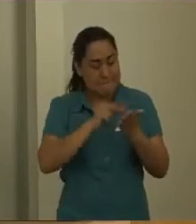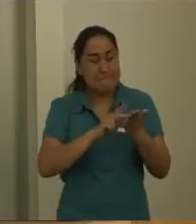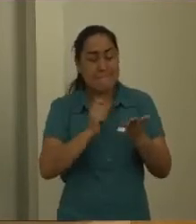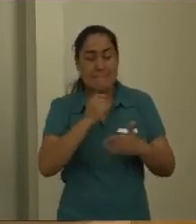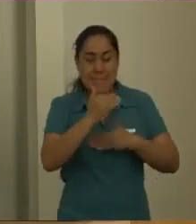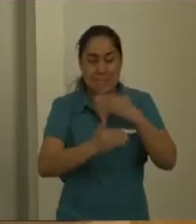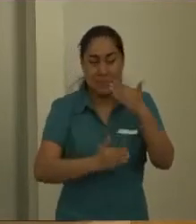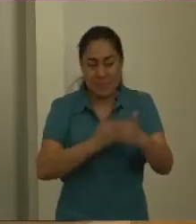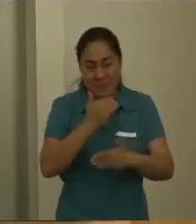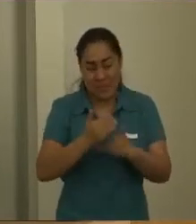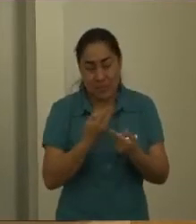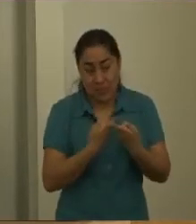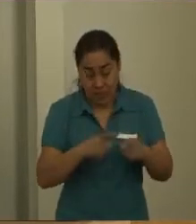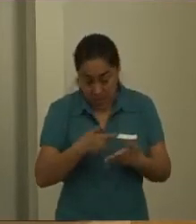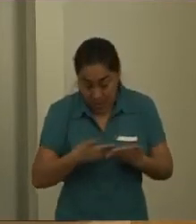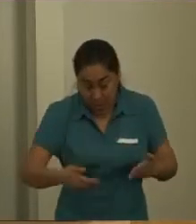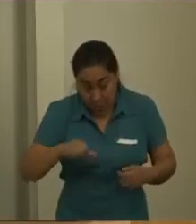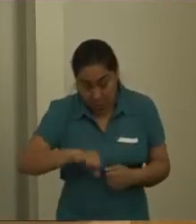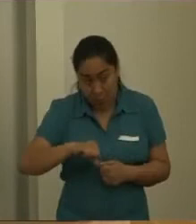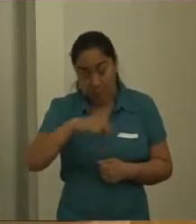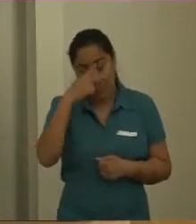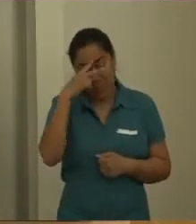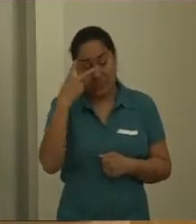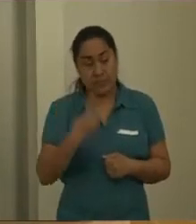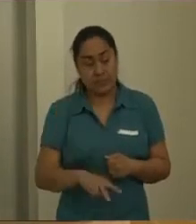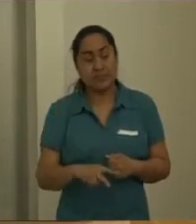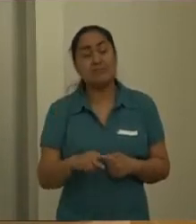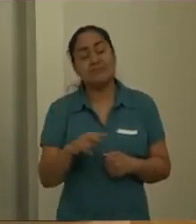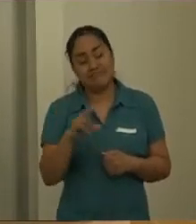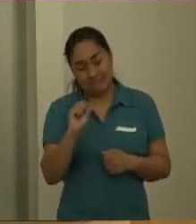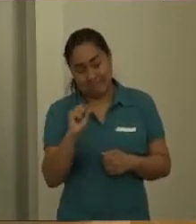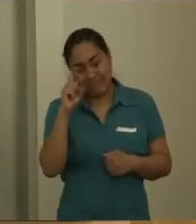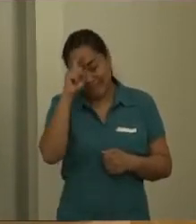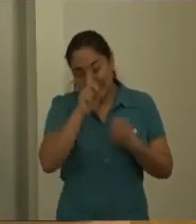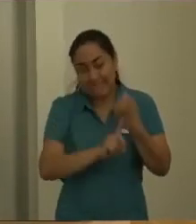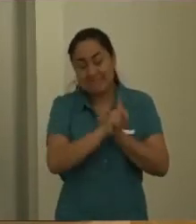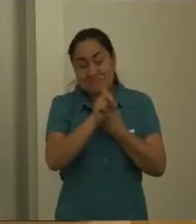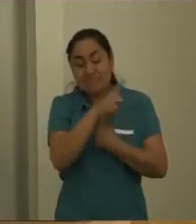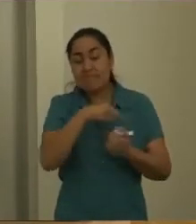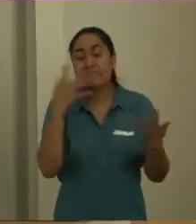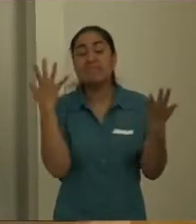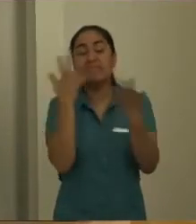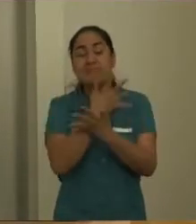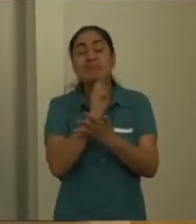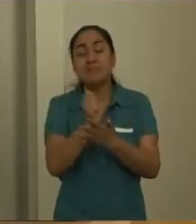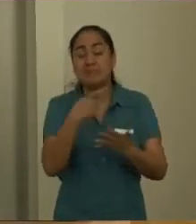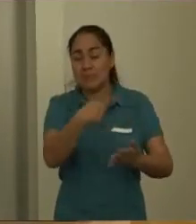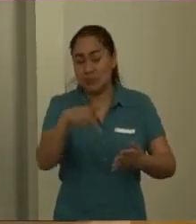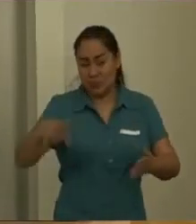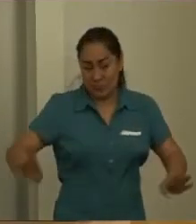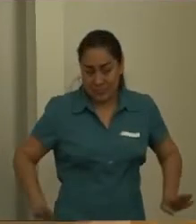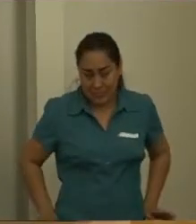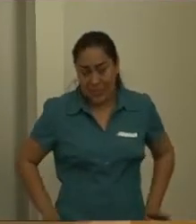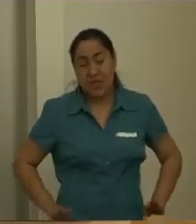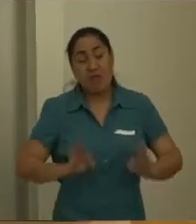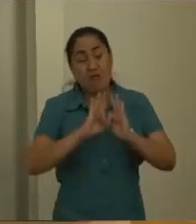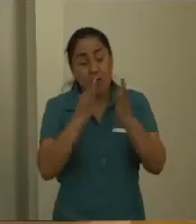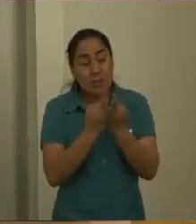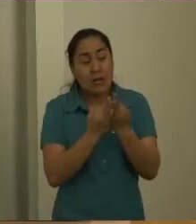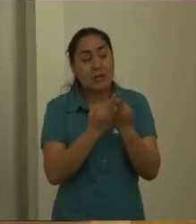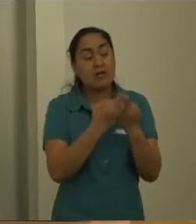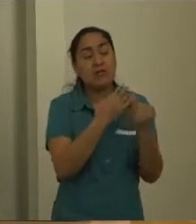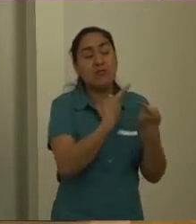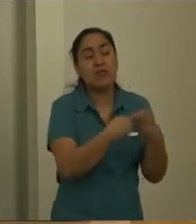hoy en mexico y sus implicaciones nos damos cuenta como sus características y modalidades afectan